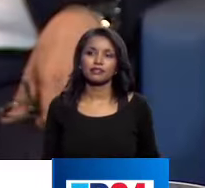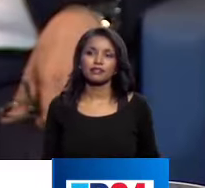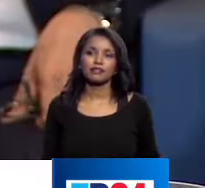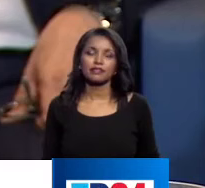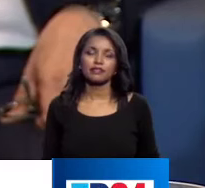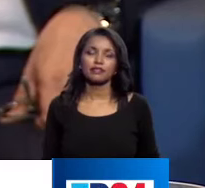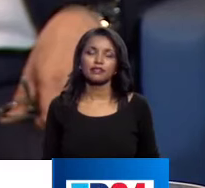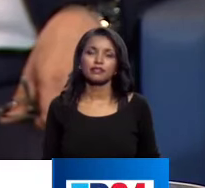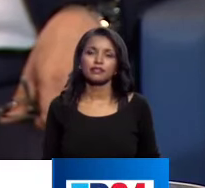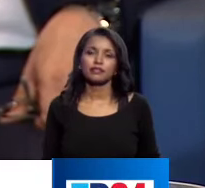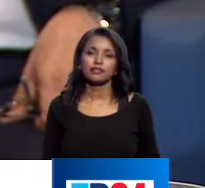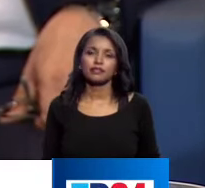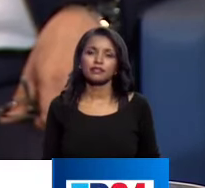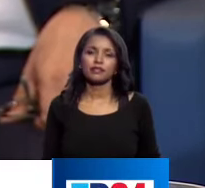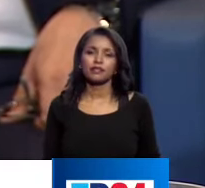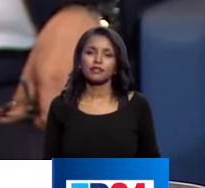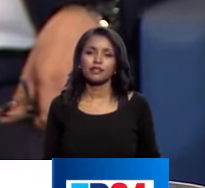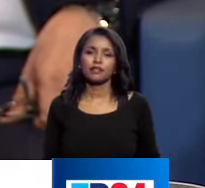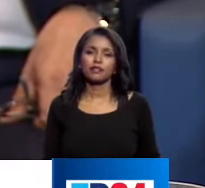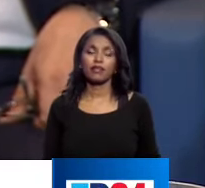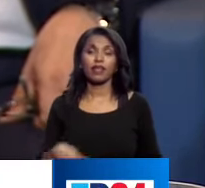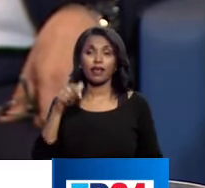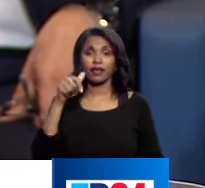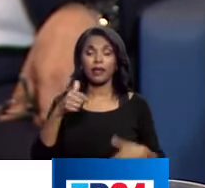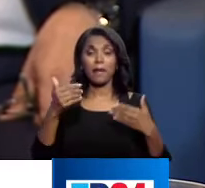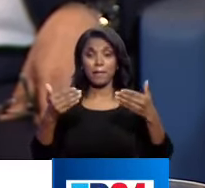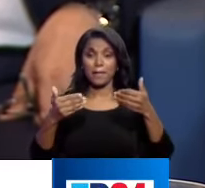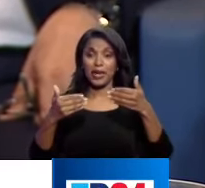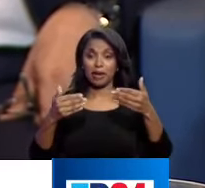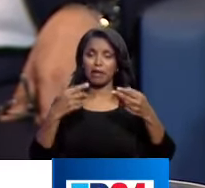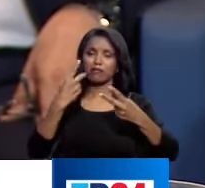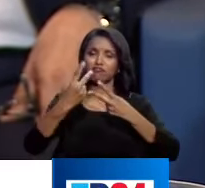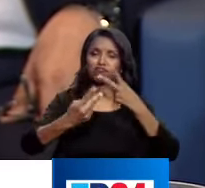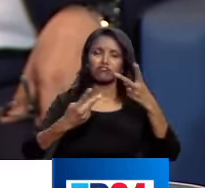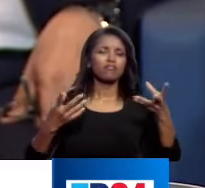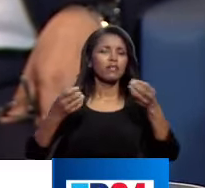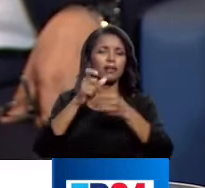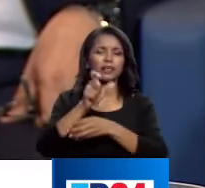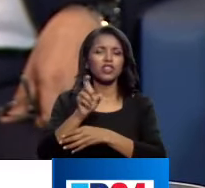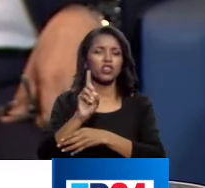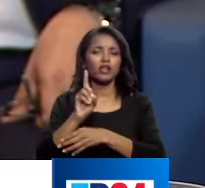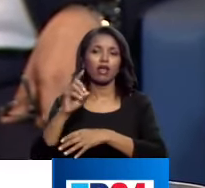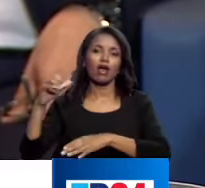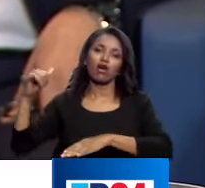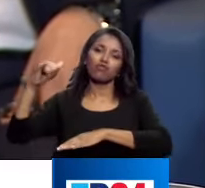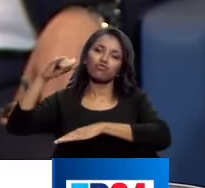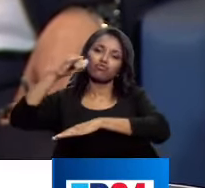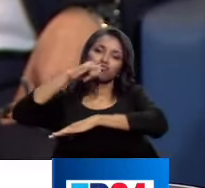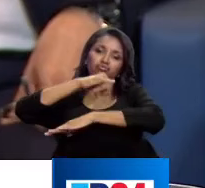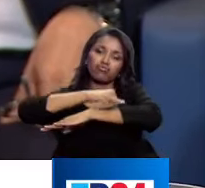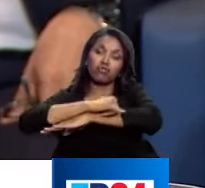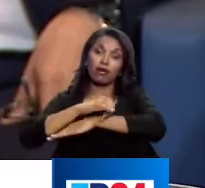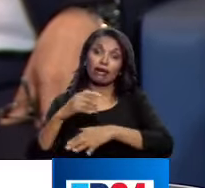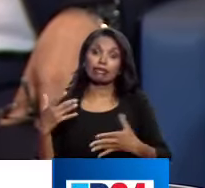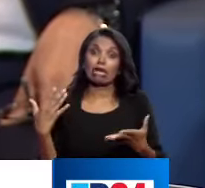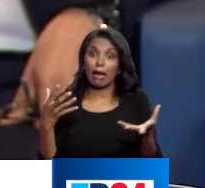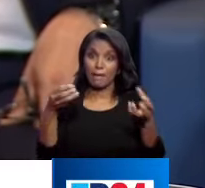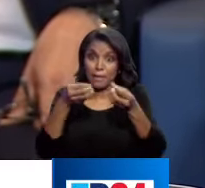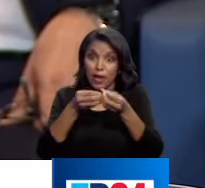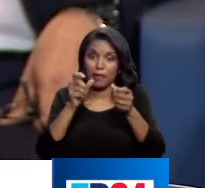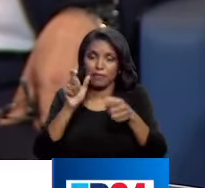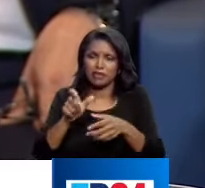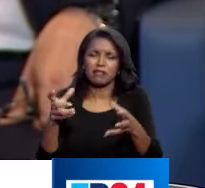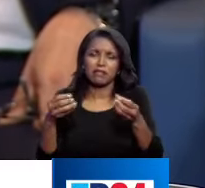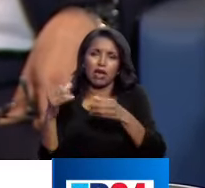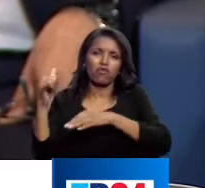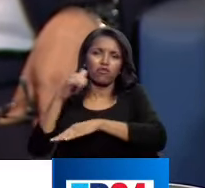el porcentaje más alto de visitantes a Panamá llega por vía aérea. ¿Cuál es su postura ante la necesidad de aumentar el número